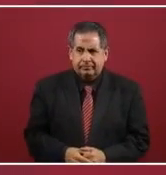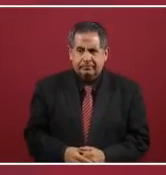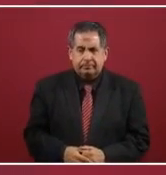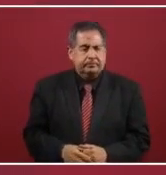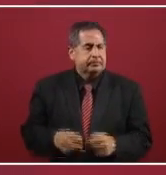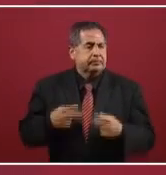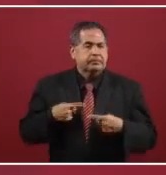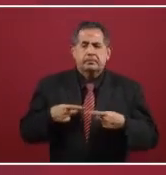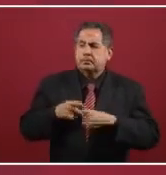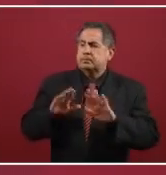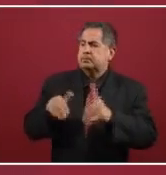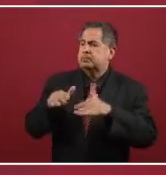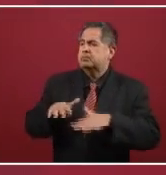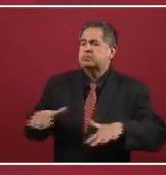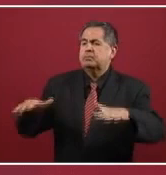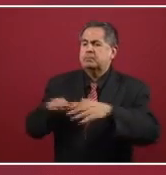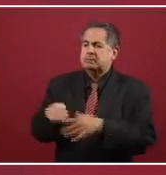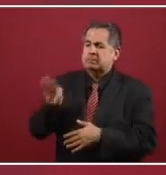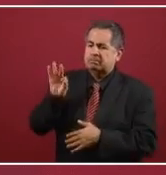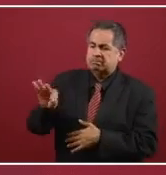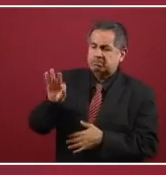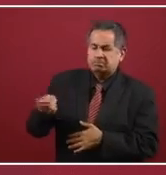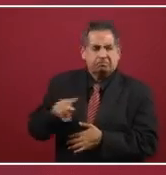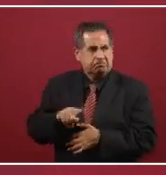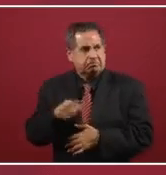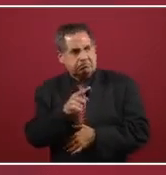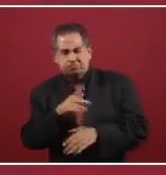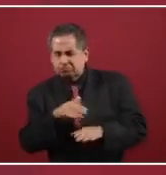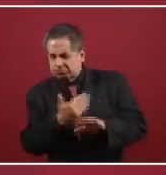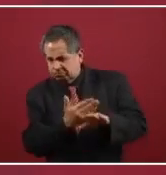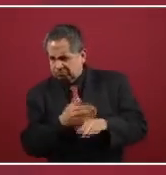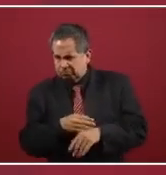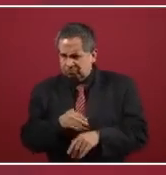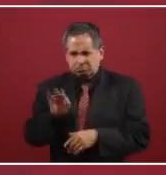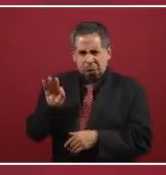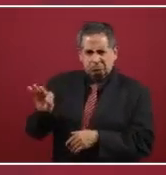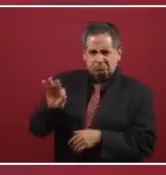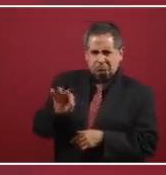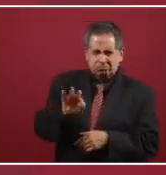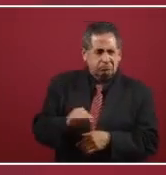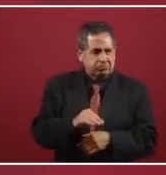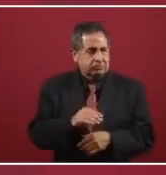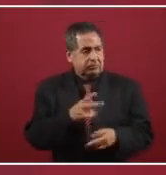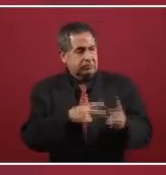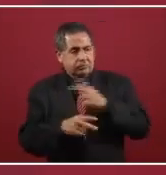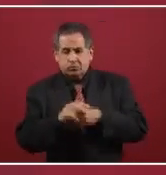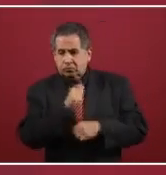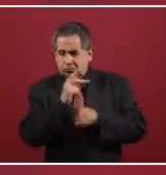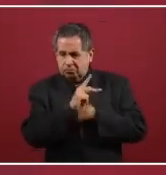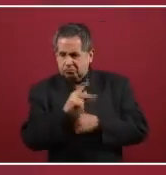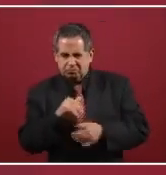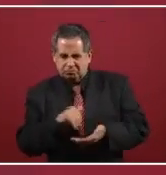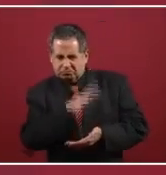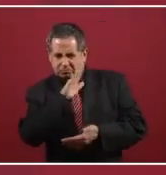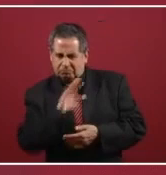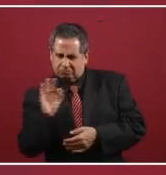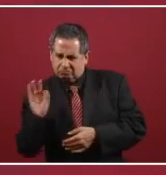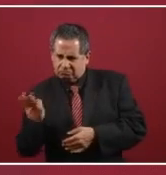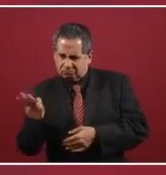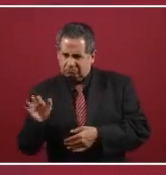los pueblos para rechazar a extranjeros,